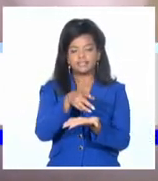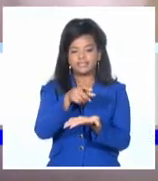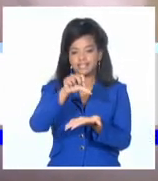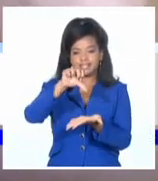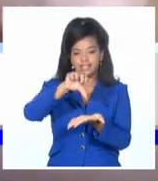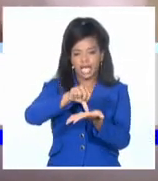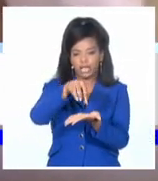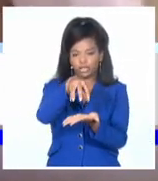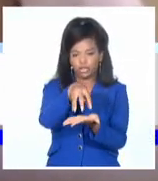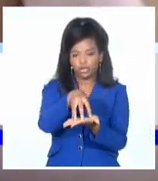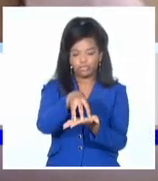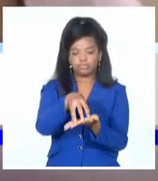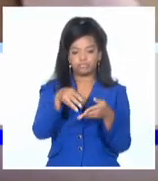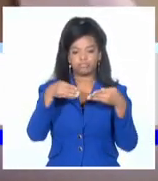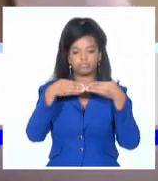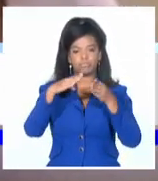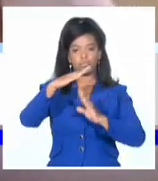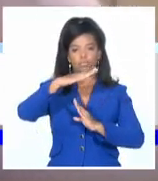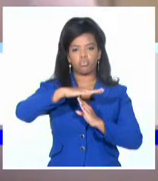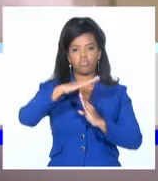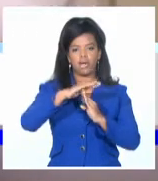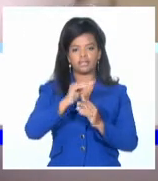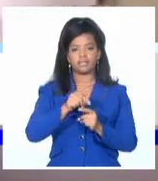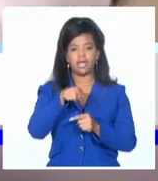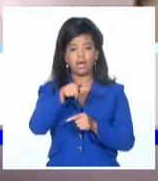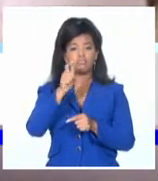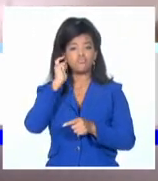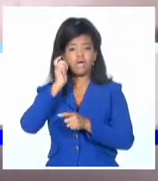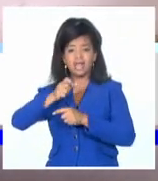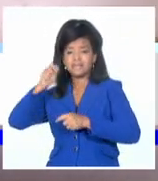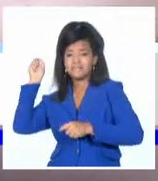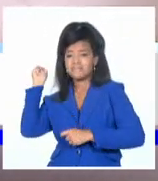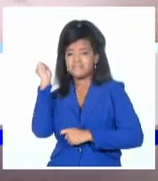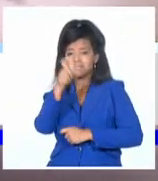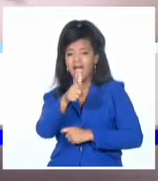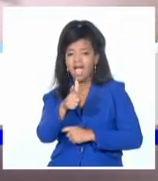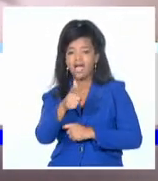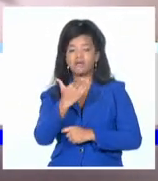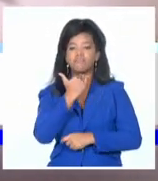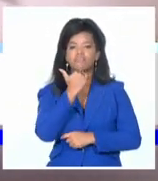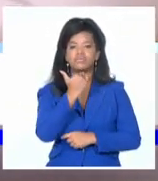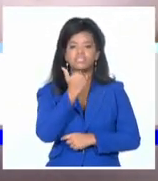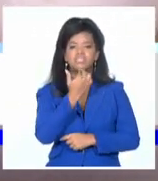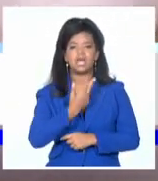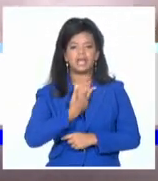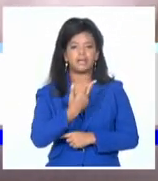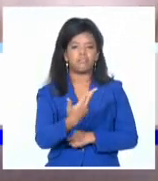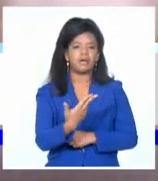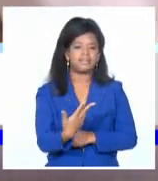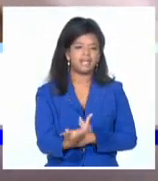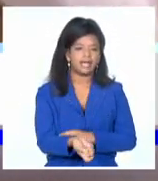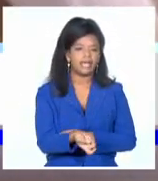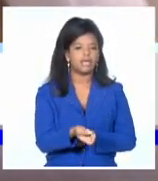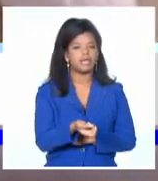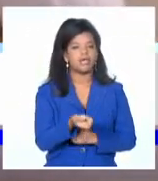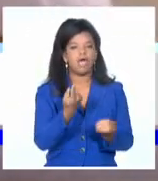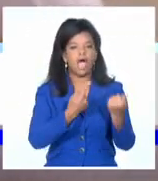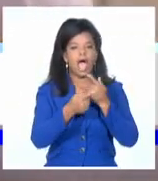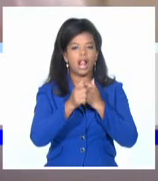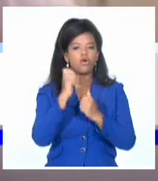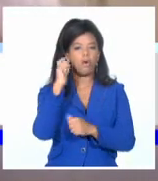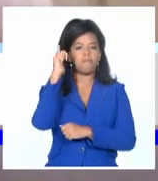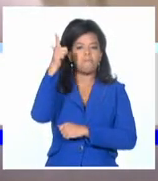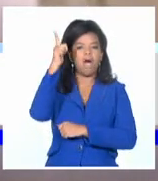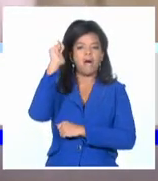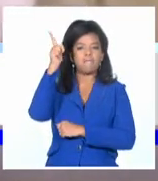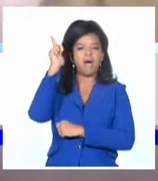inauguraba un puente. A Boluarte le lanzaron piedras desde las gradas. La policía respondió con gas lacrimógeno y disparos al aire. De acuerdo con reportes de